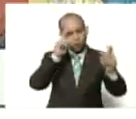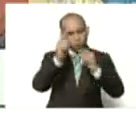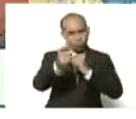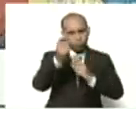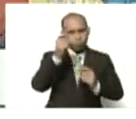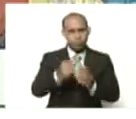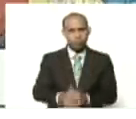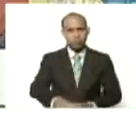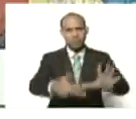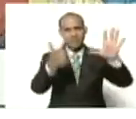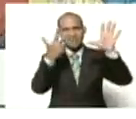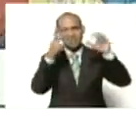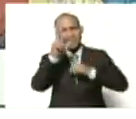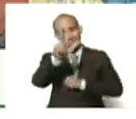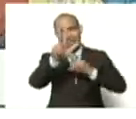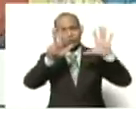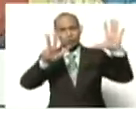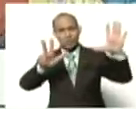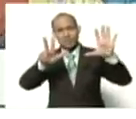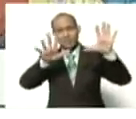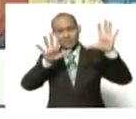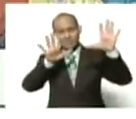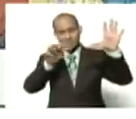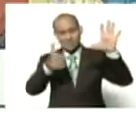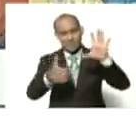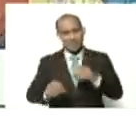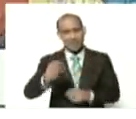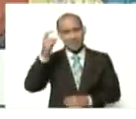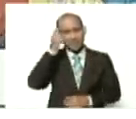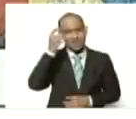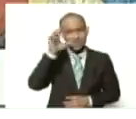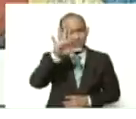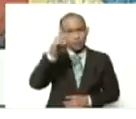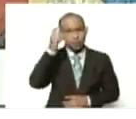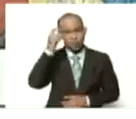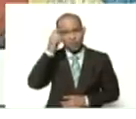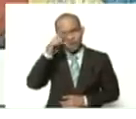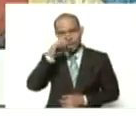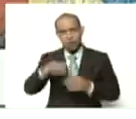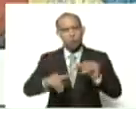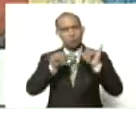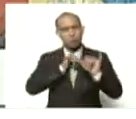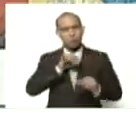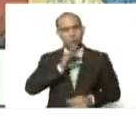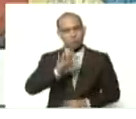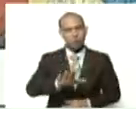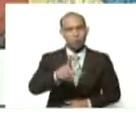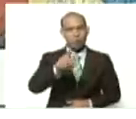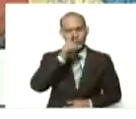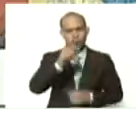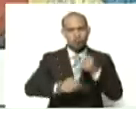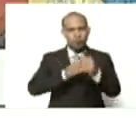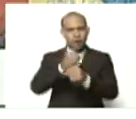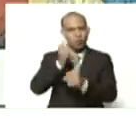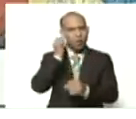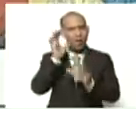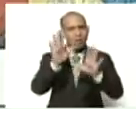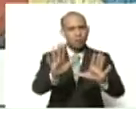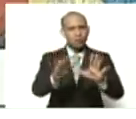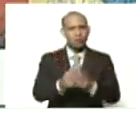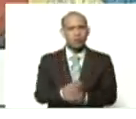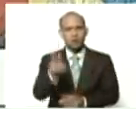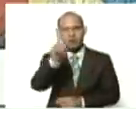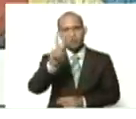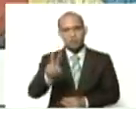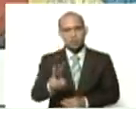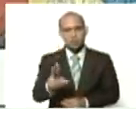los 365 días del año son los días de la mujer patriota, de la mujer venezolana, de